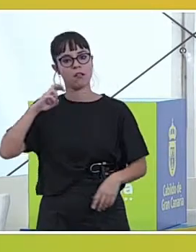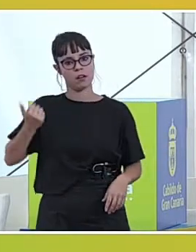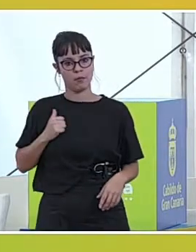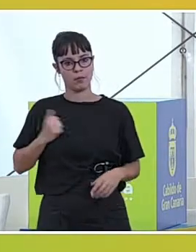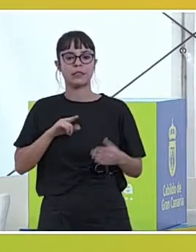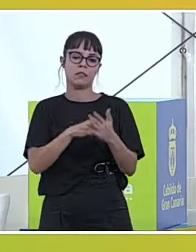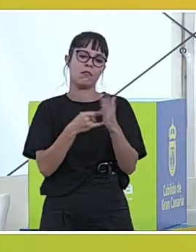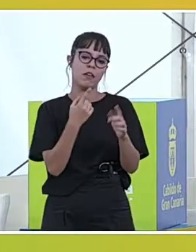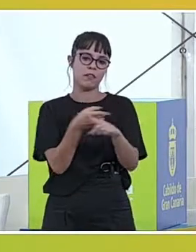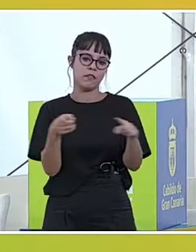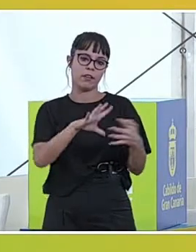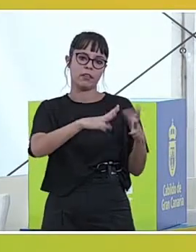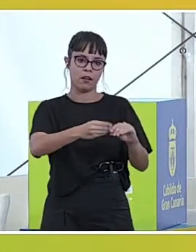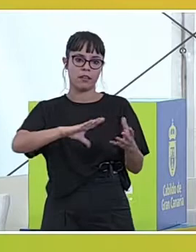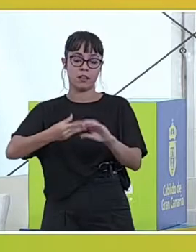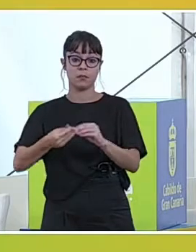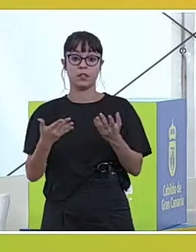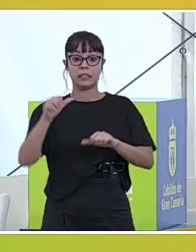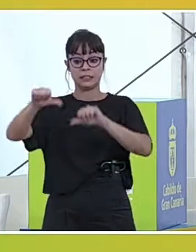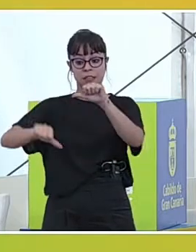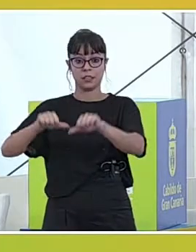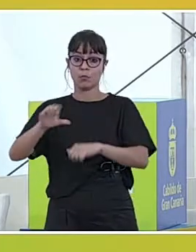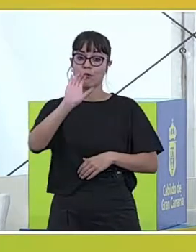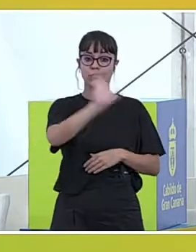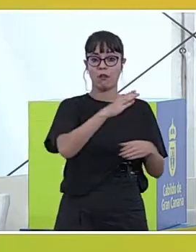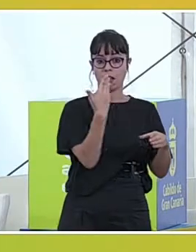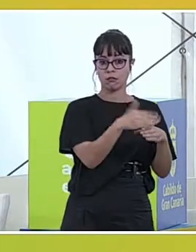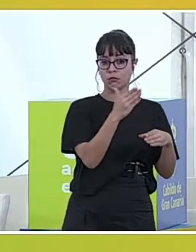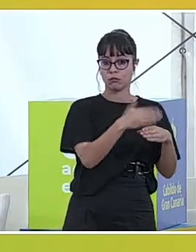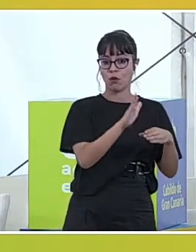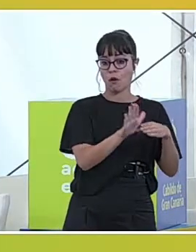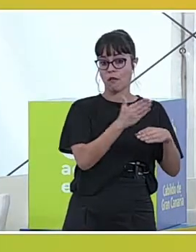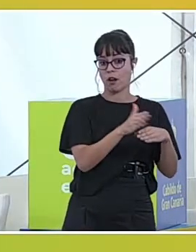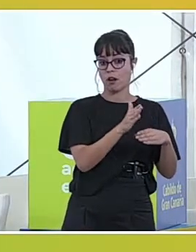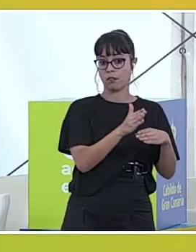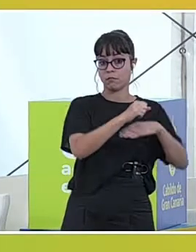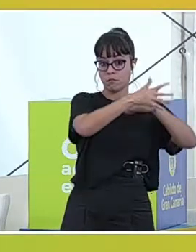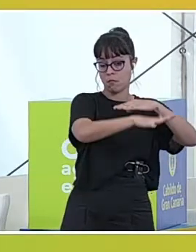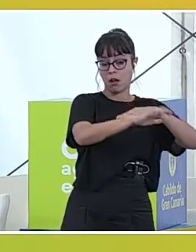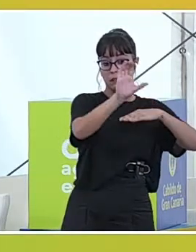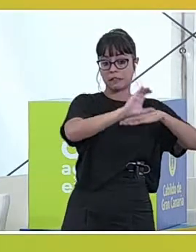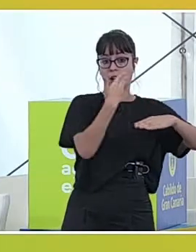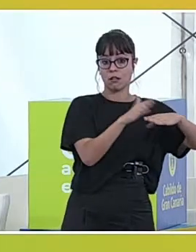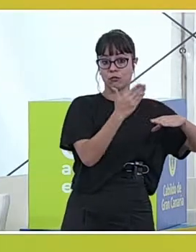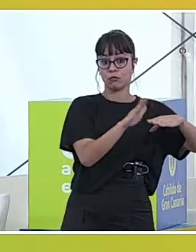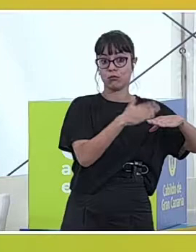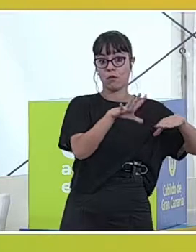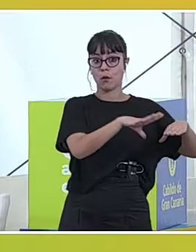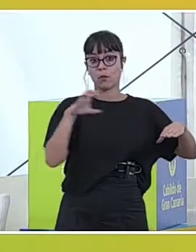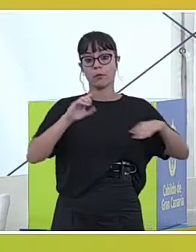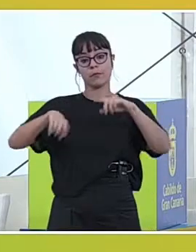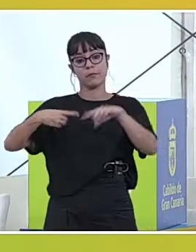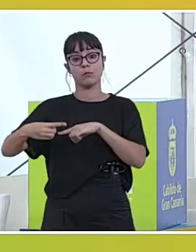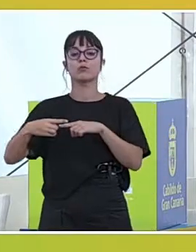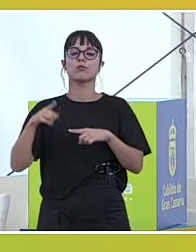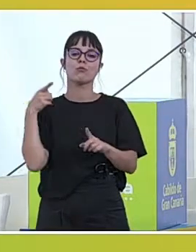Porque para la obtención de productos químicos mediante la salmuera dependerá obviamente de la composición química de esta y todos los estudios que se